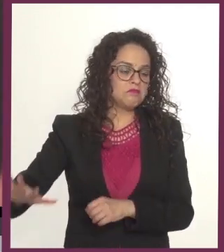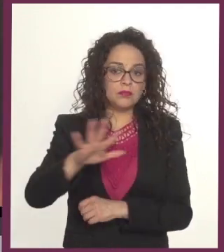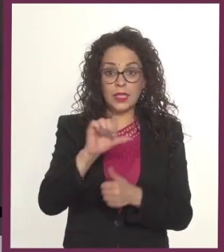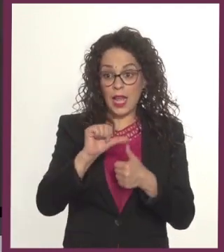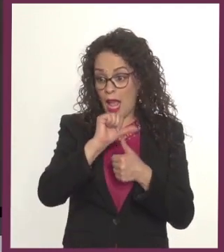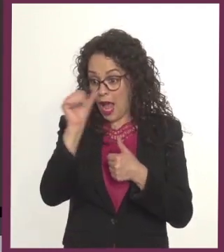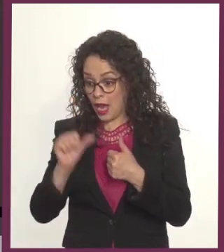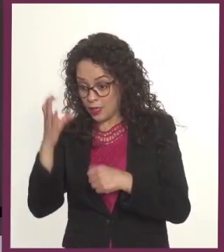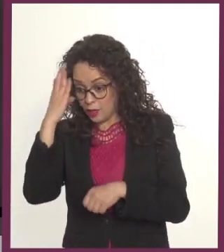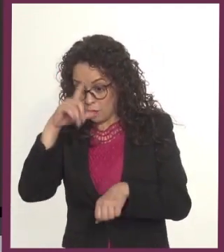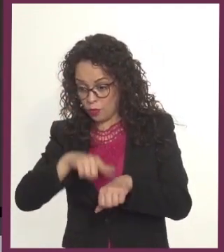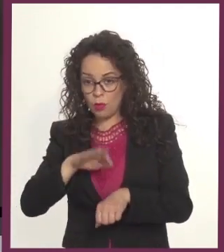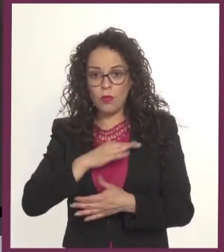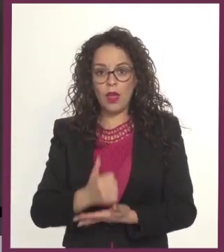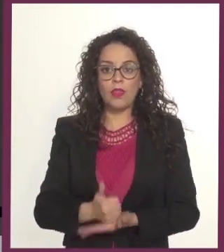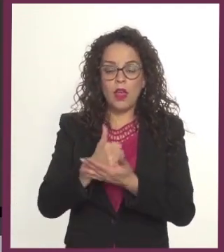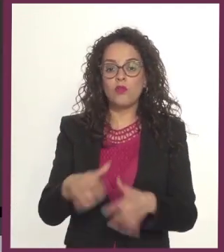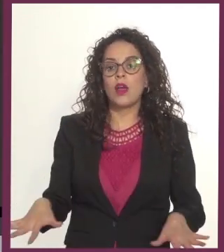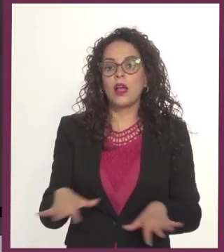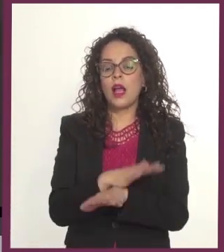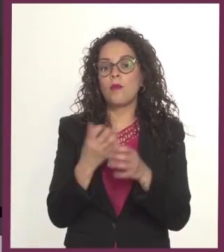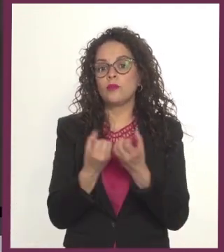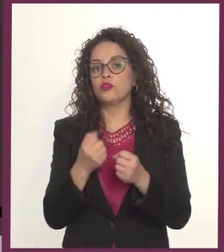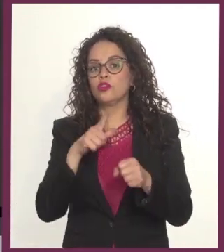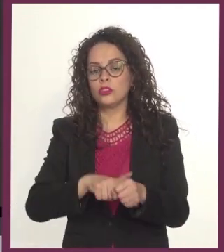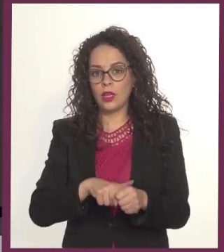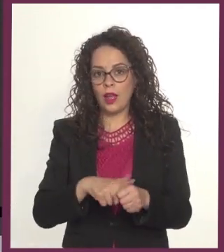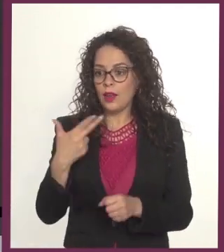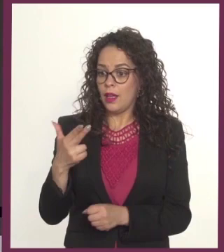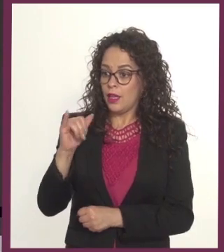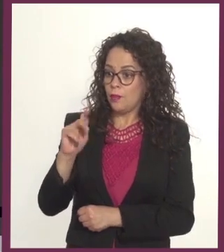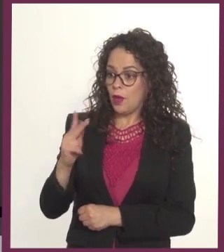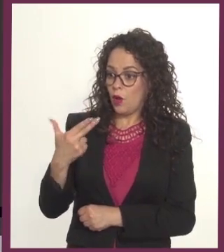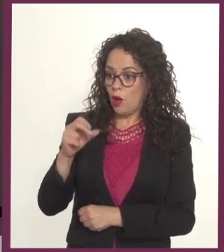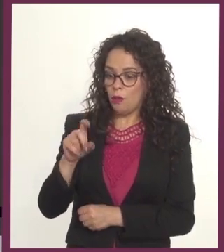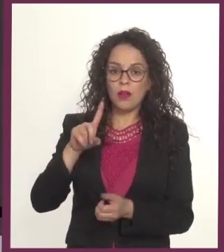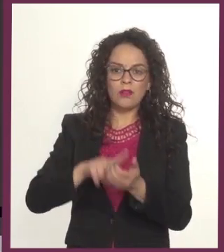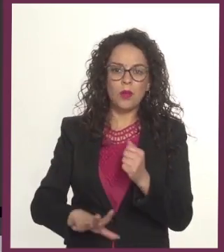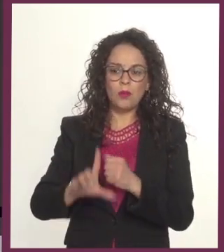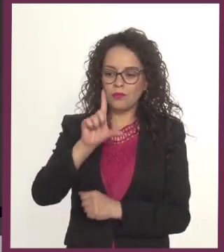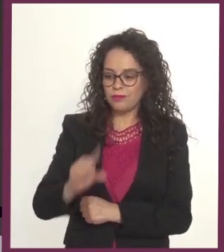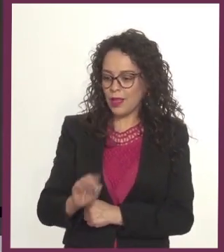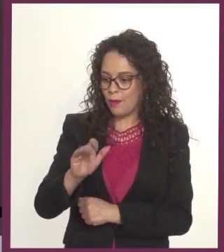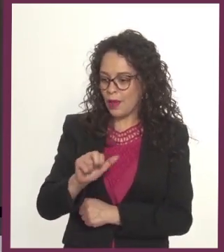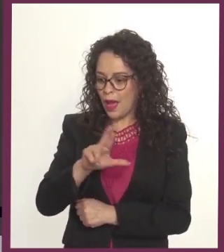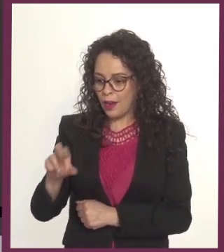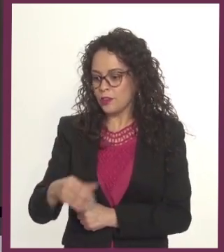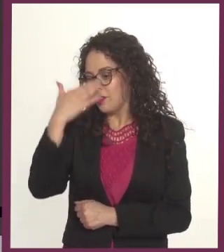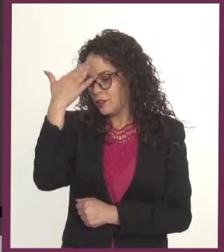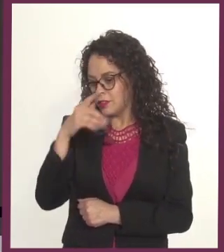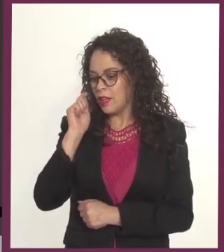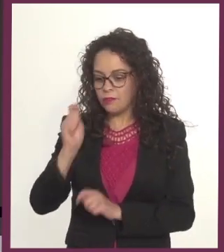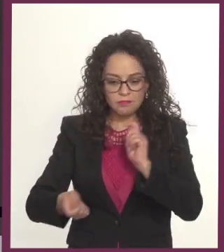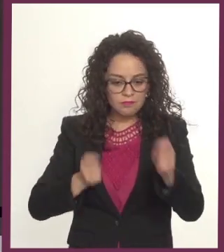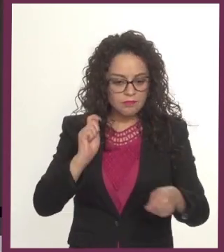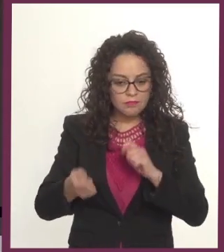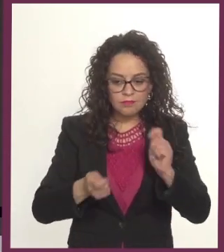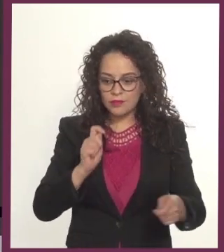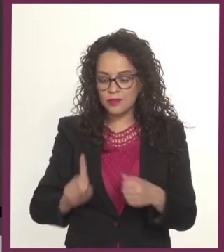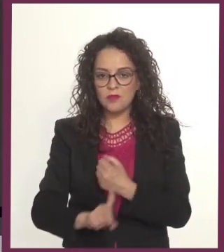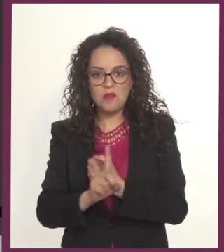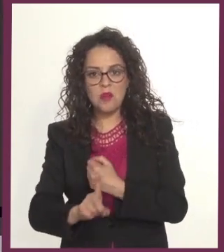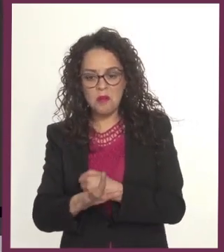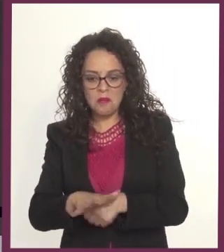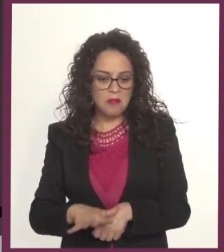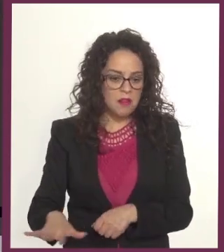del mundo. El arte y la cultura son herramientas de cambio sociales, y el hip hop, como viene del barrio, conoce las